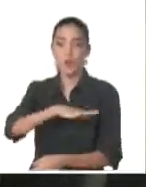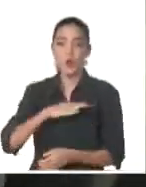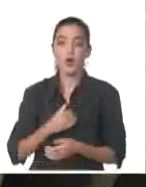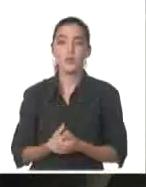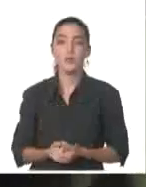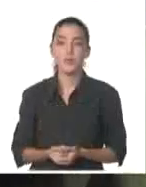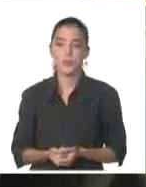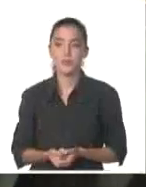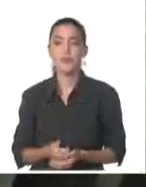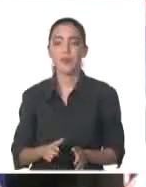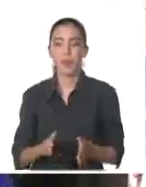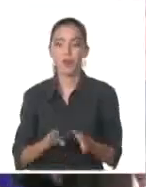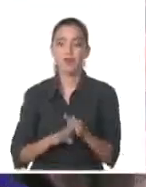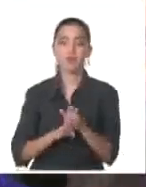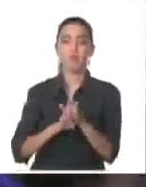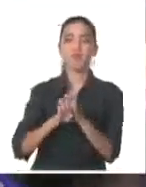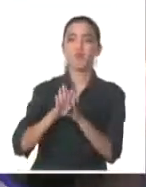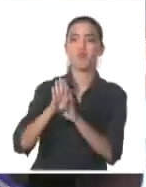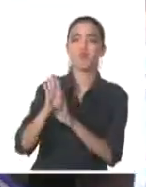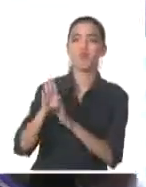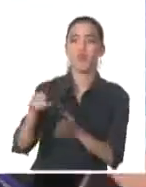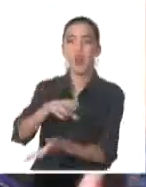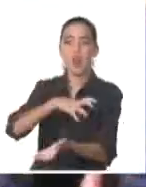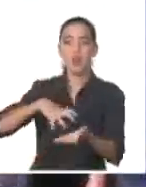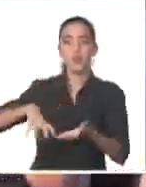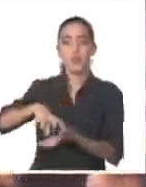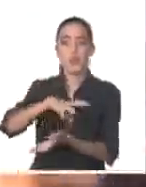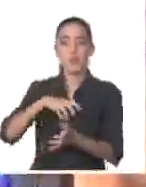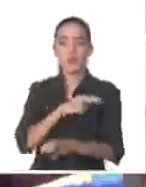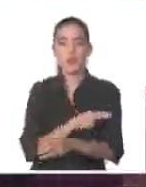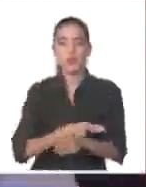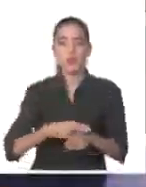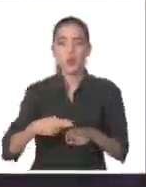se levantará como lo ha hecho en otros momentos de su historia.